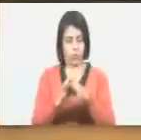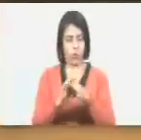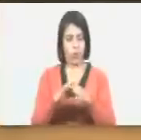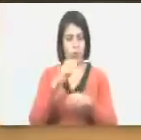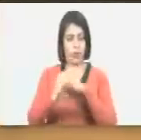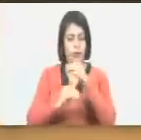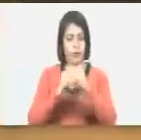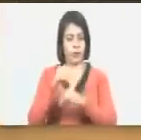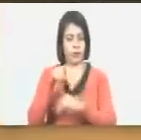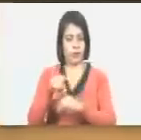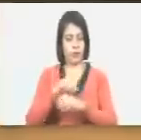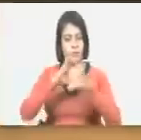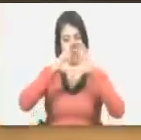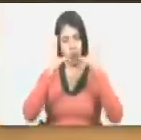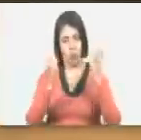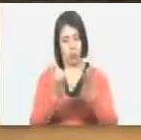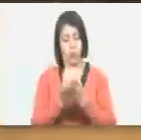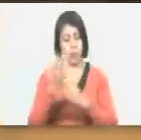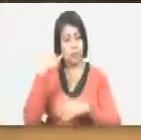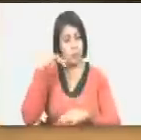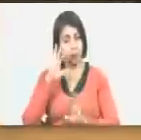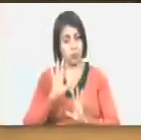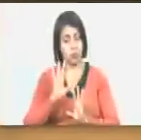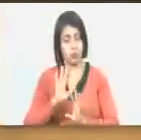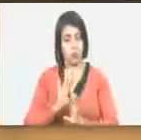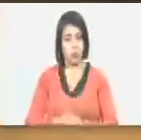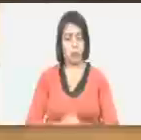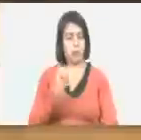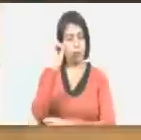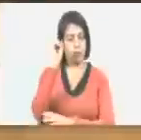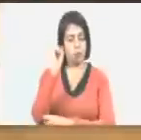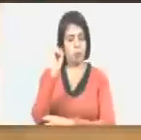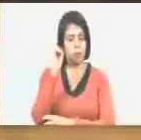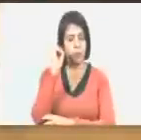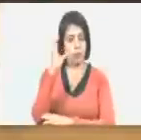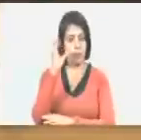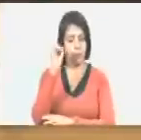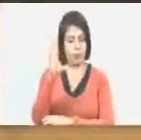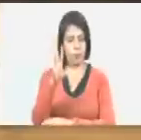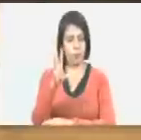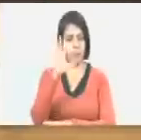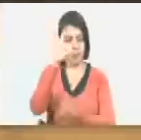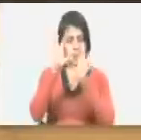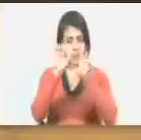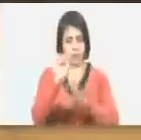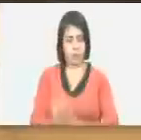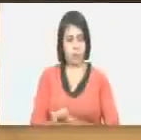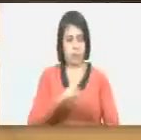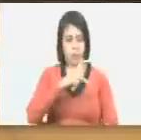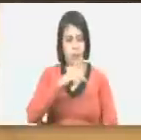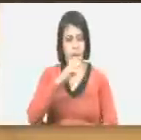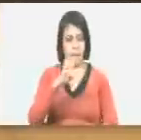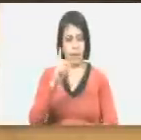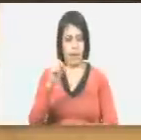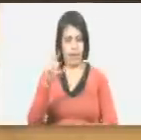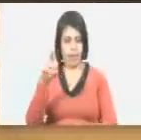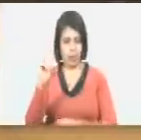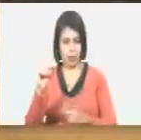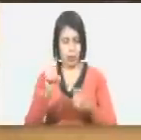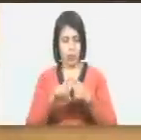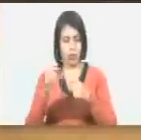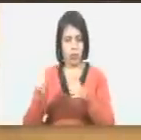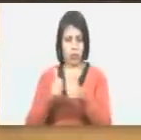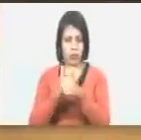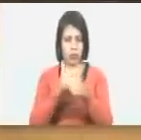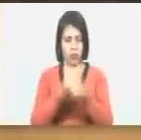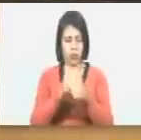Interparlamentaria Mundial, supuestamente. Parlamento de Mercosur. Pedro Infante,